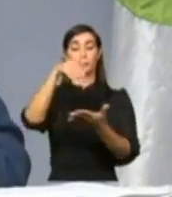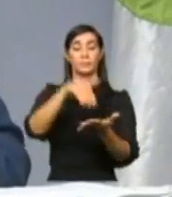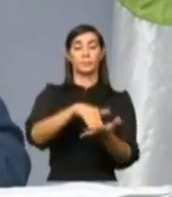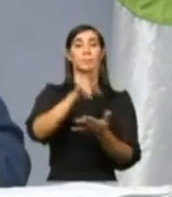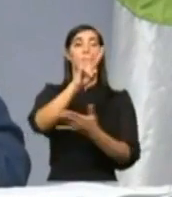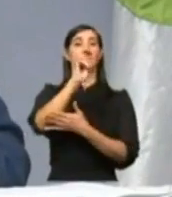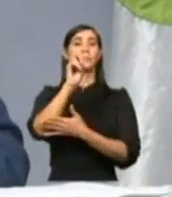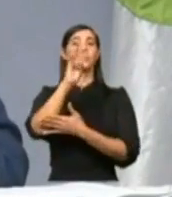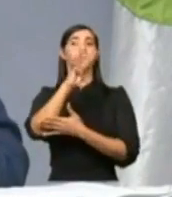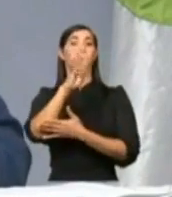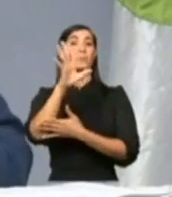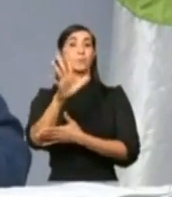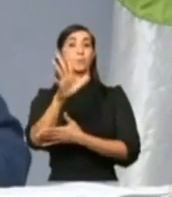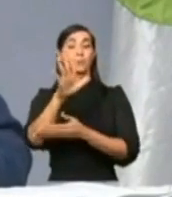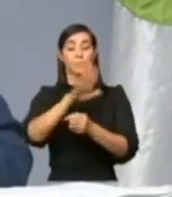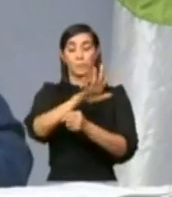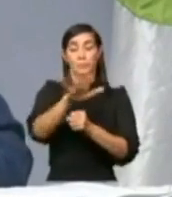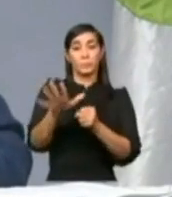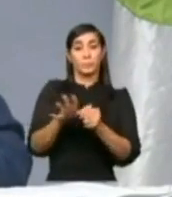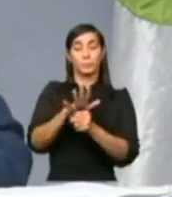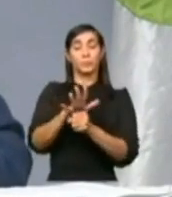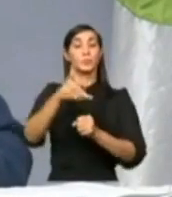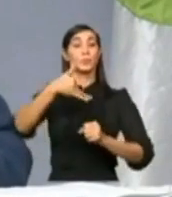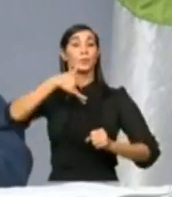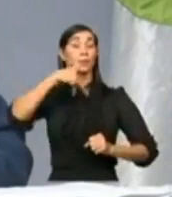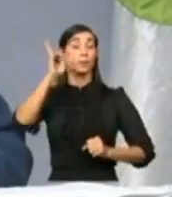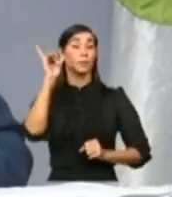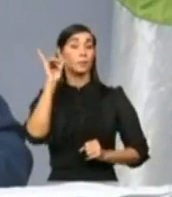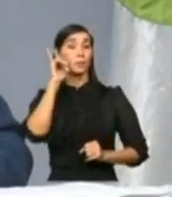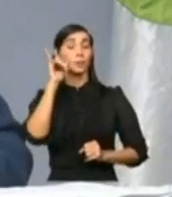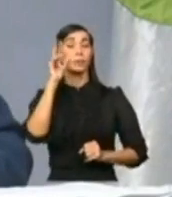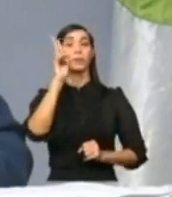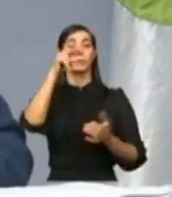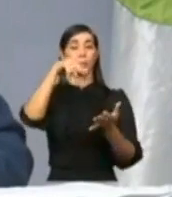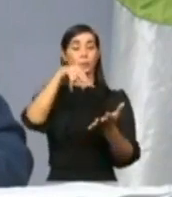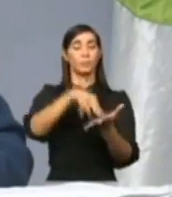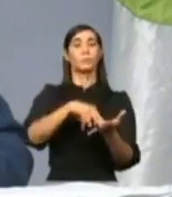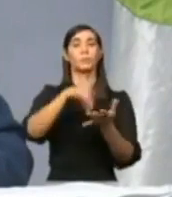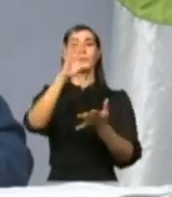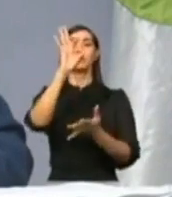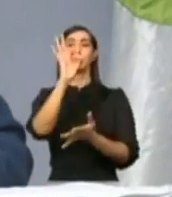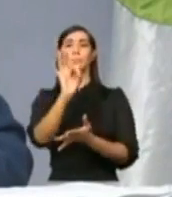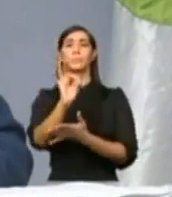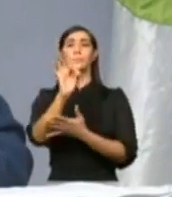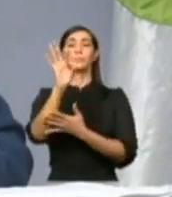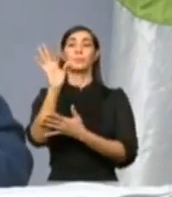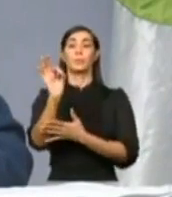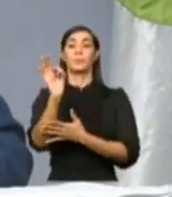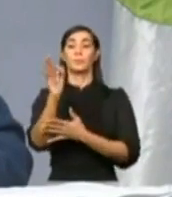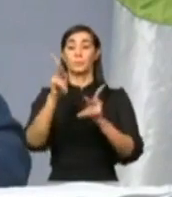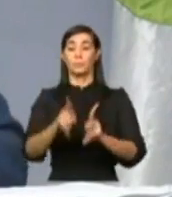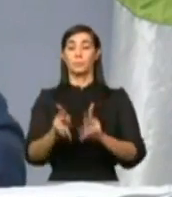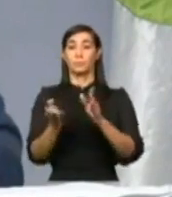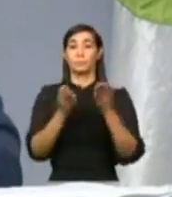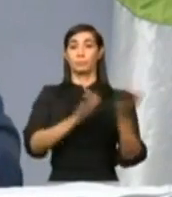30.245, con un total del día de ayer de 2.909